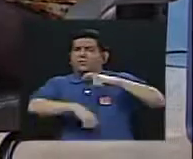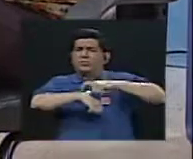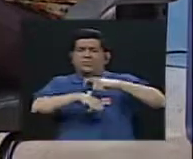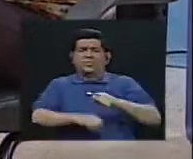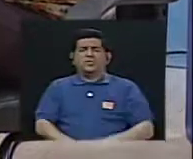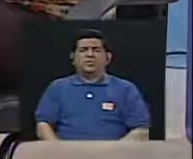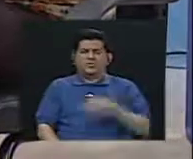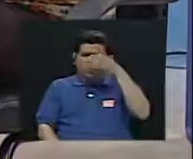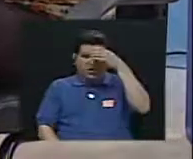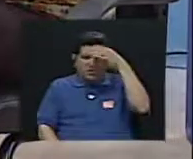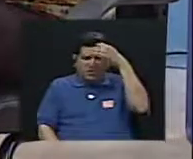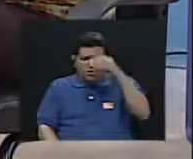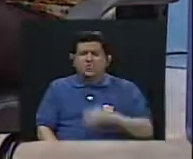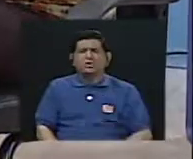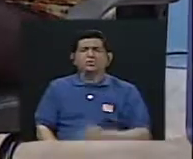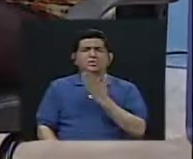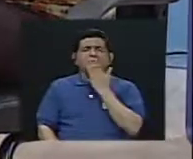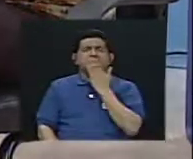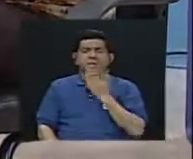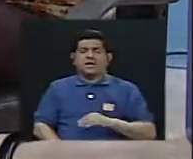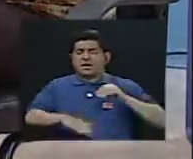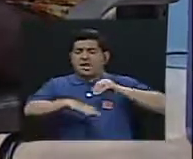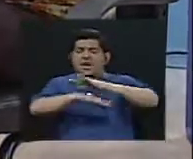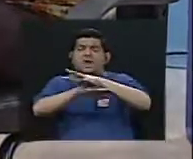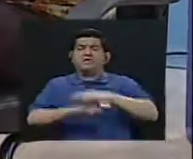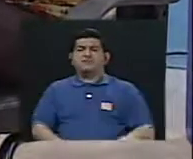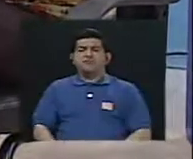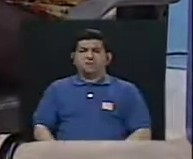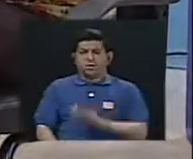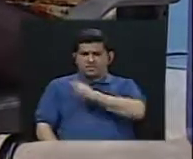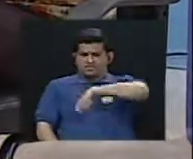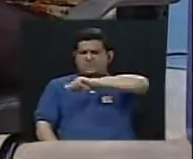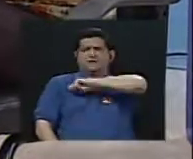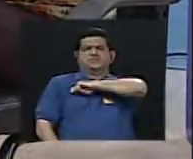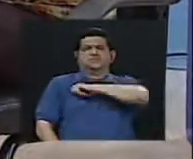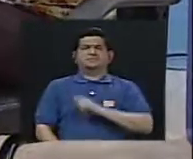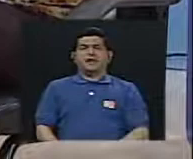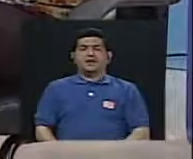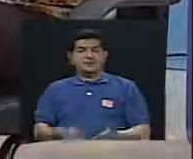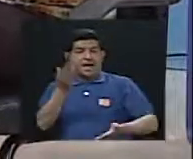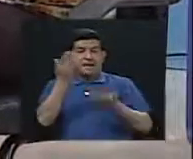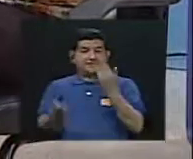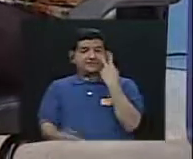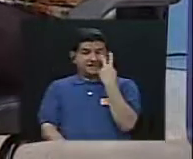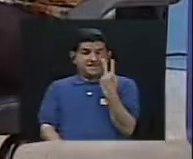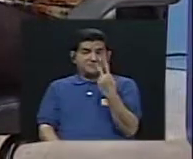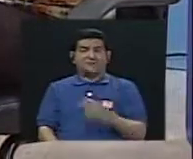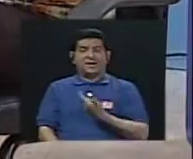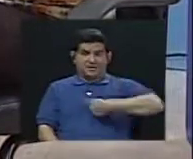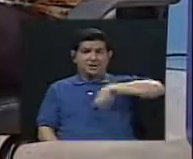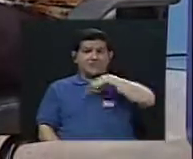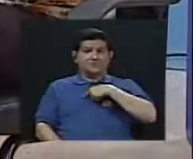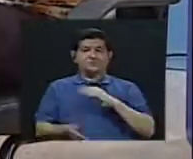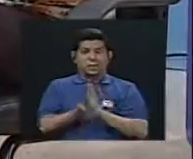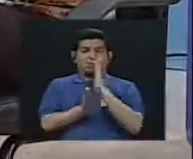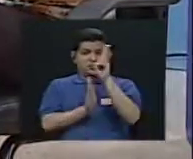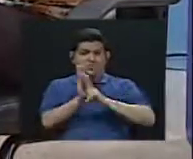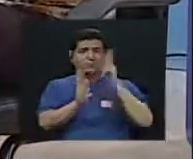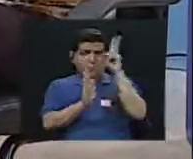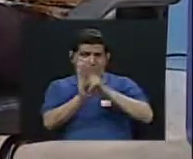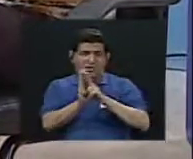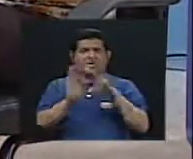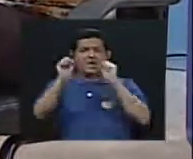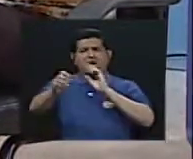la cultura indígena con la influencia española, en fin. ¿Y qué tal si vemos el documental